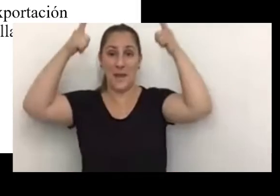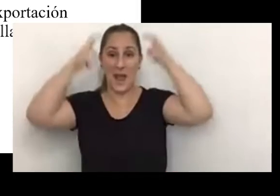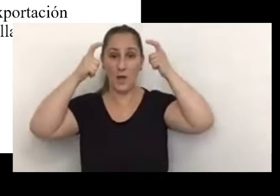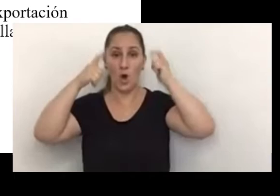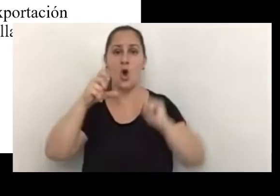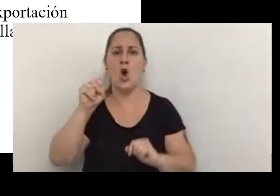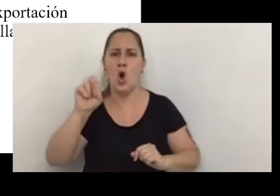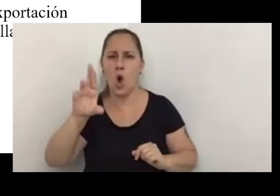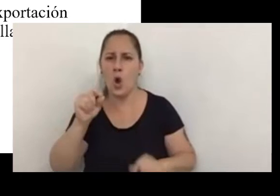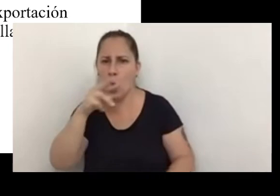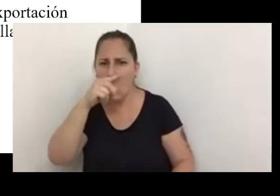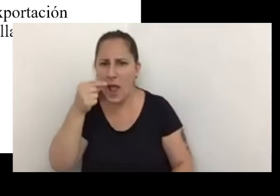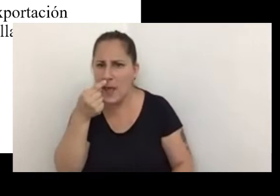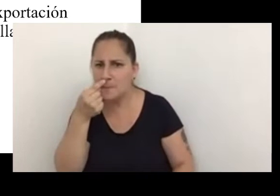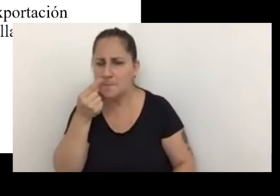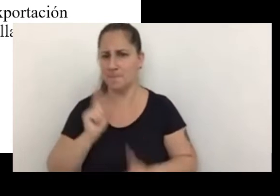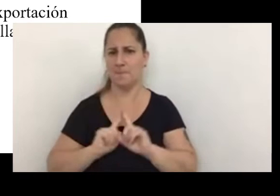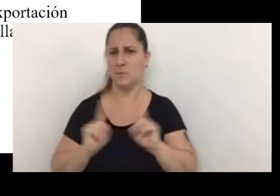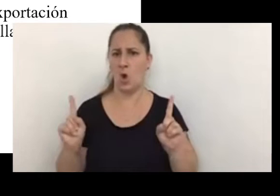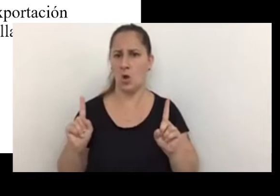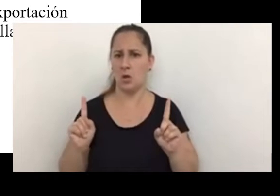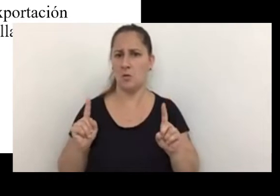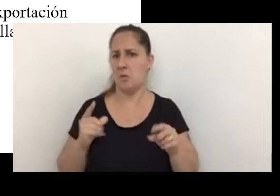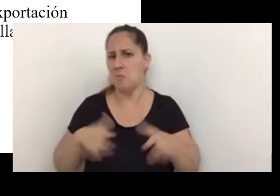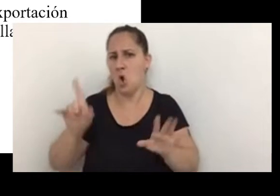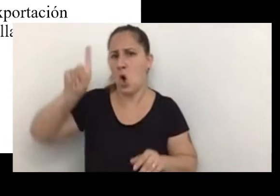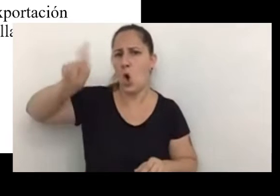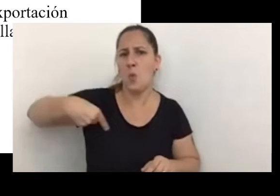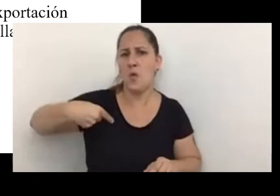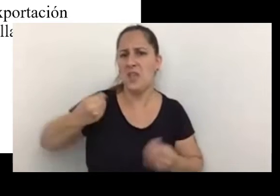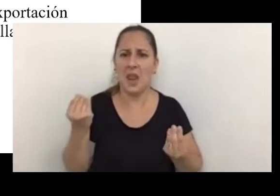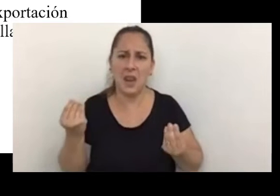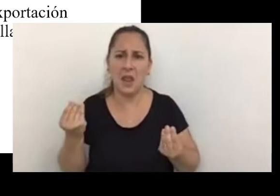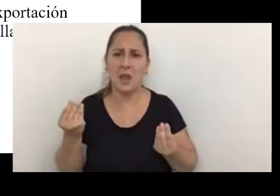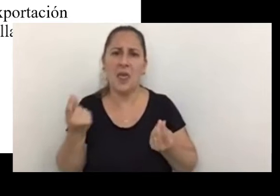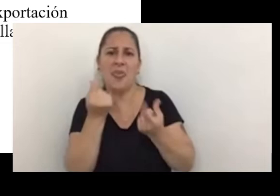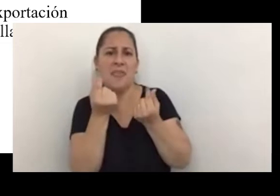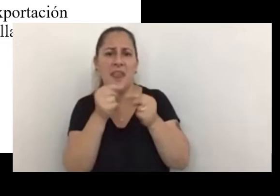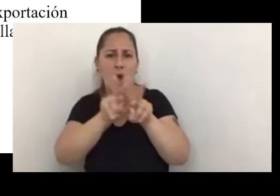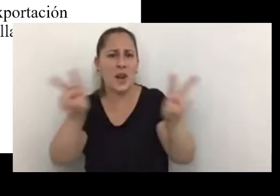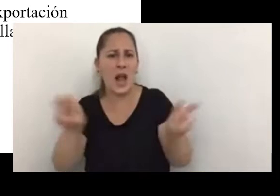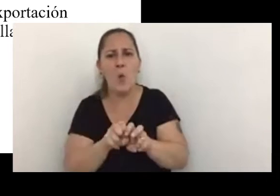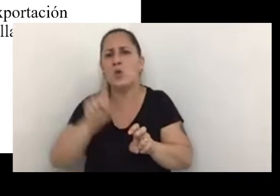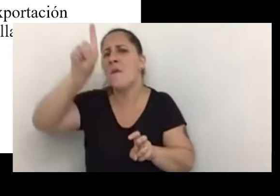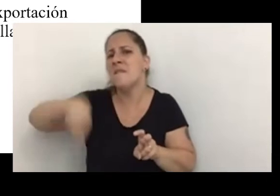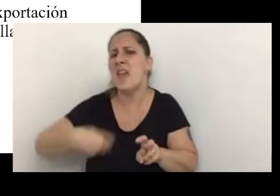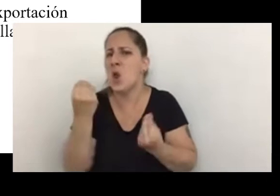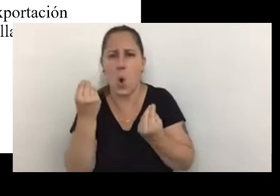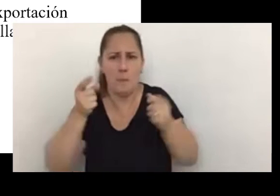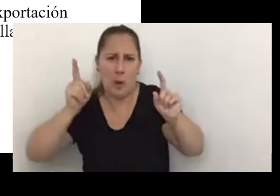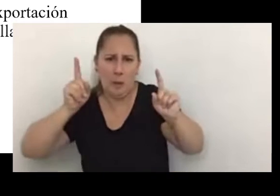no. Entonces, no importa el origen del dinero que se recaude para poder cumplir